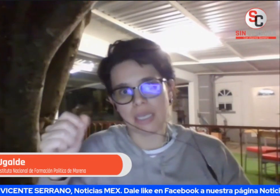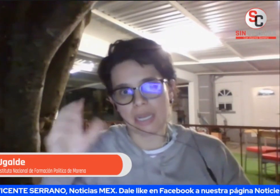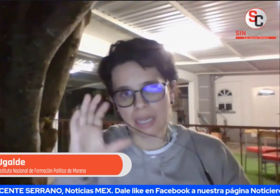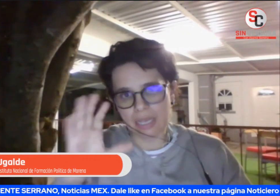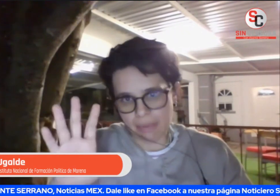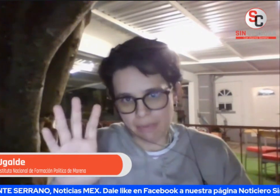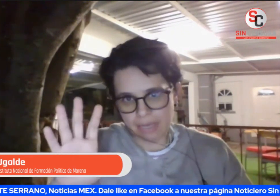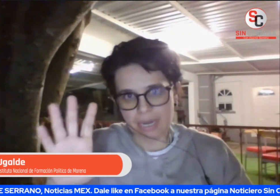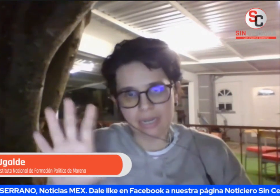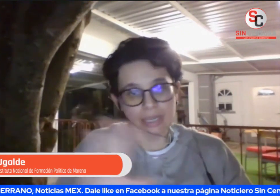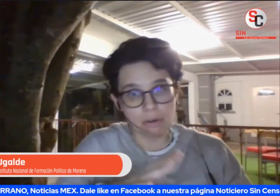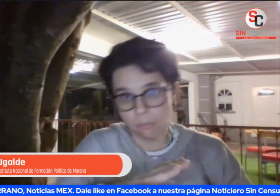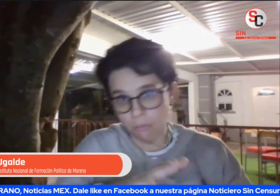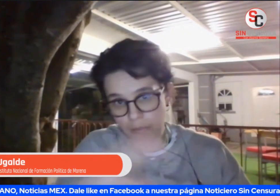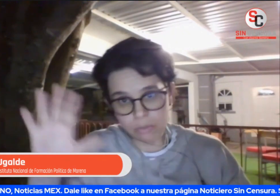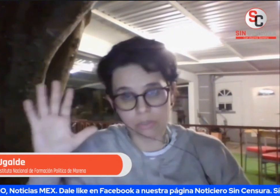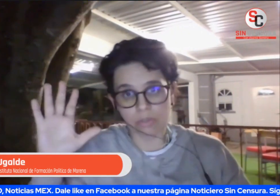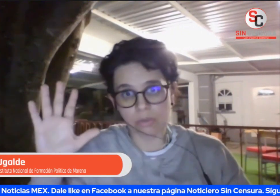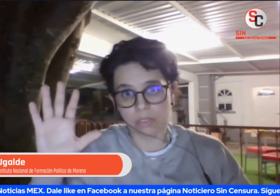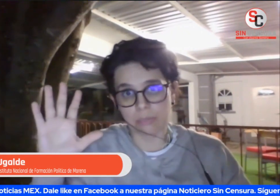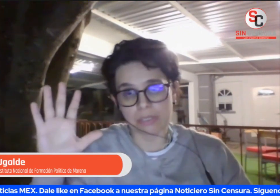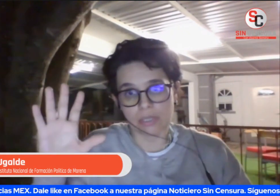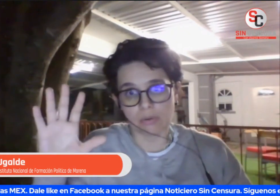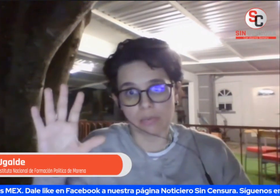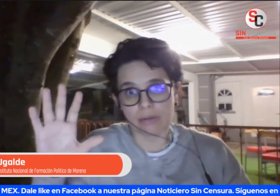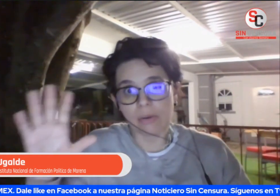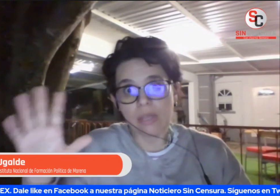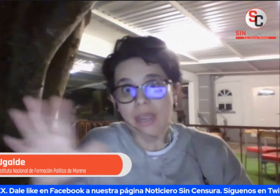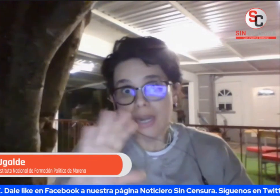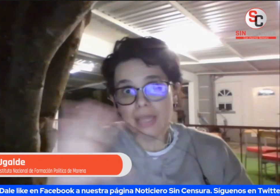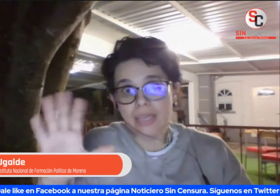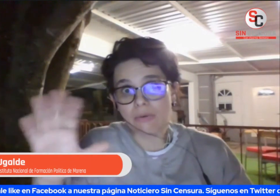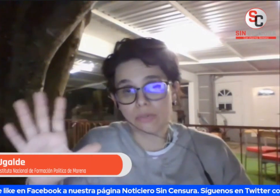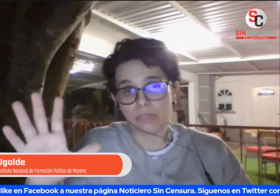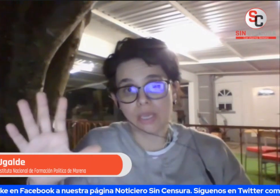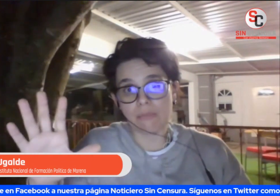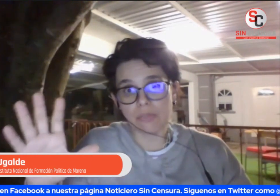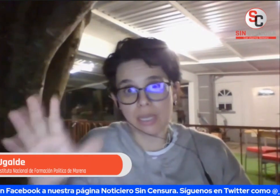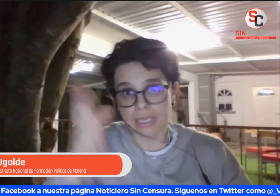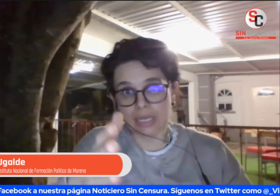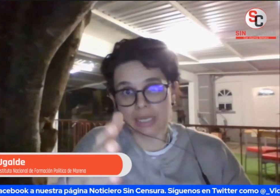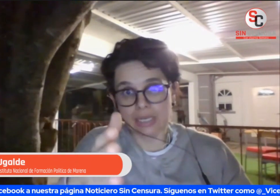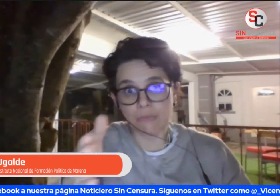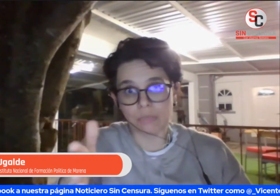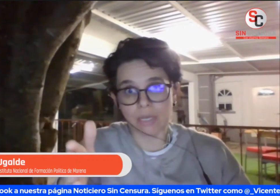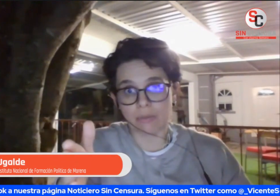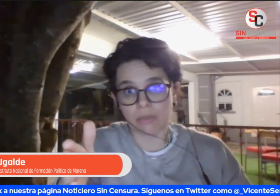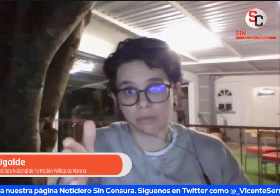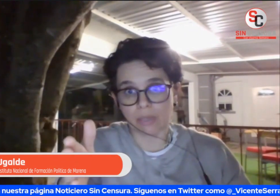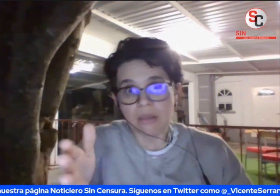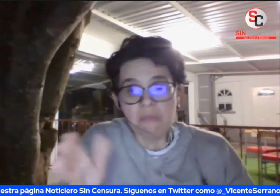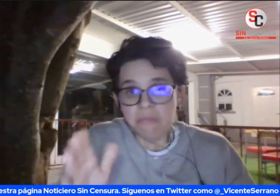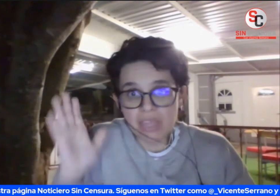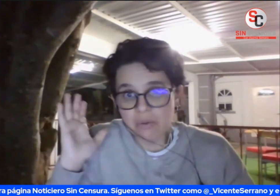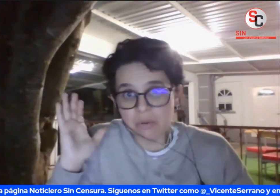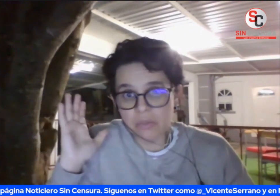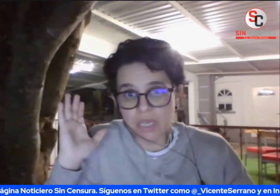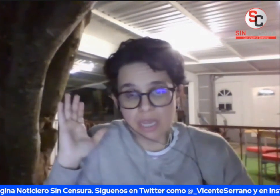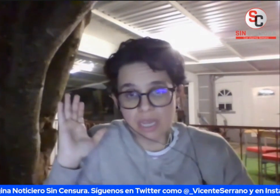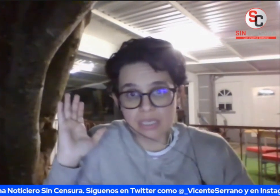financiera, que cabe aclarar que como muchos otros espacios en gobierno, nadie conocíamos hasta que llegamos a la 4T.